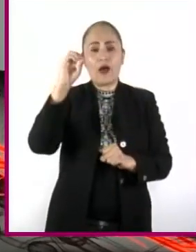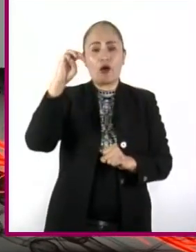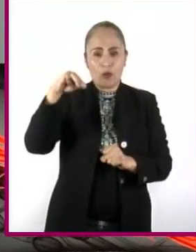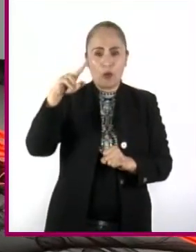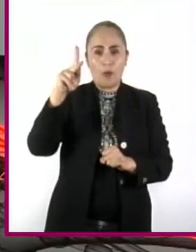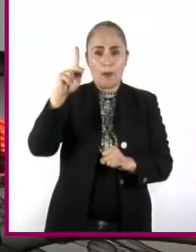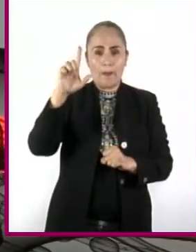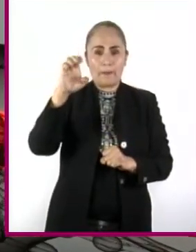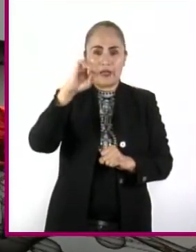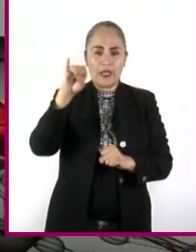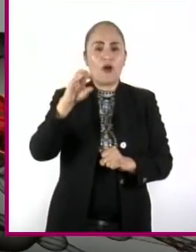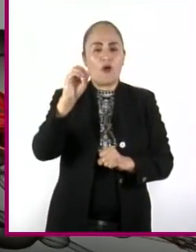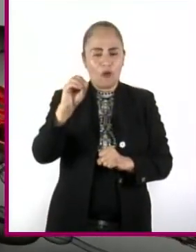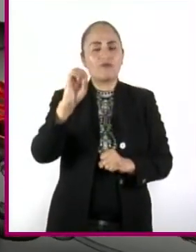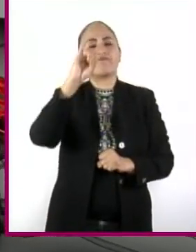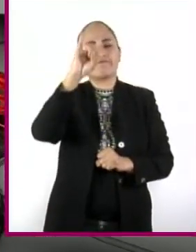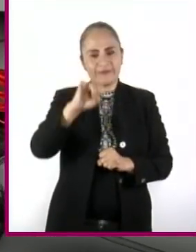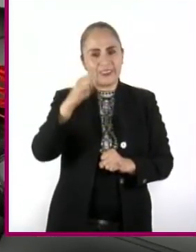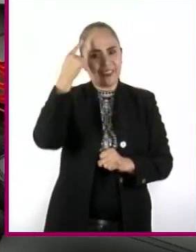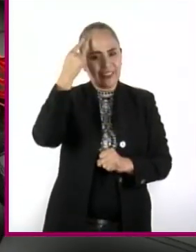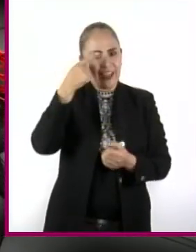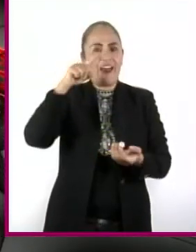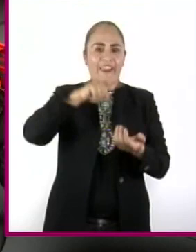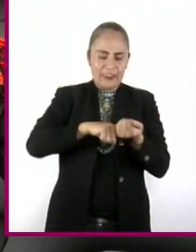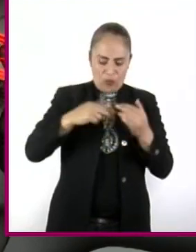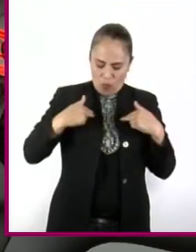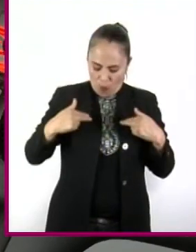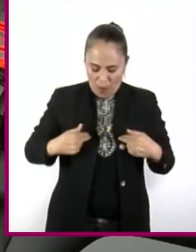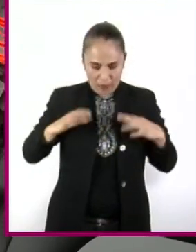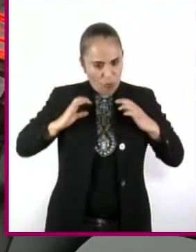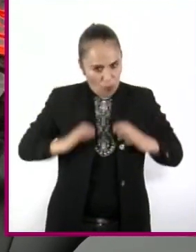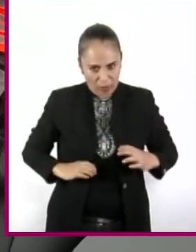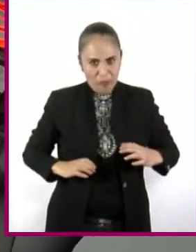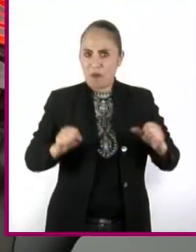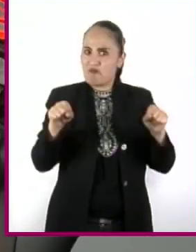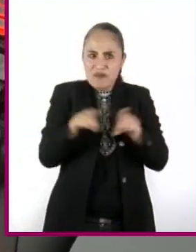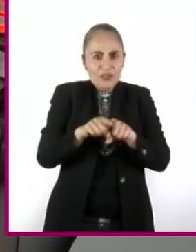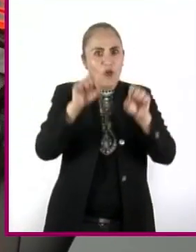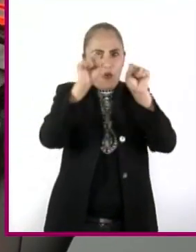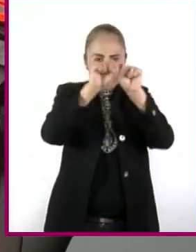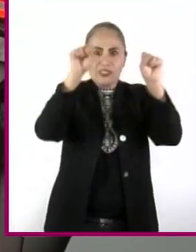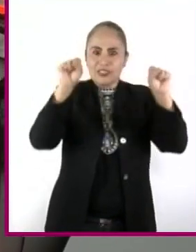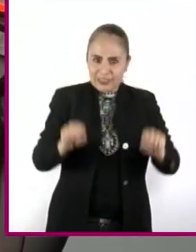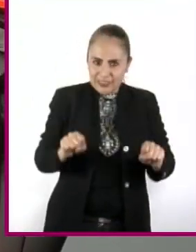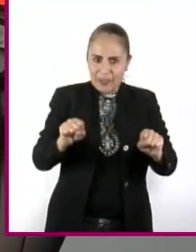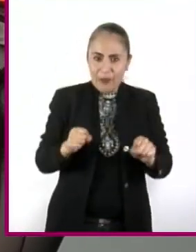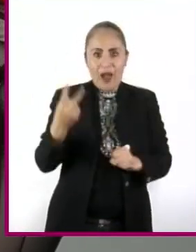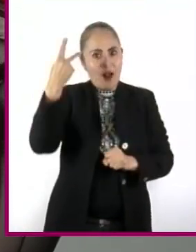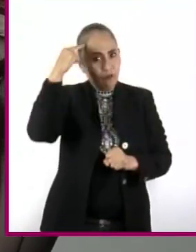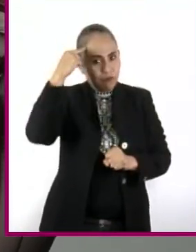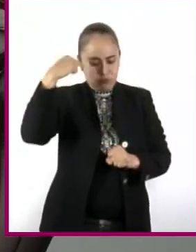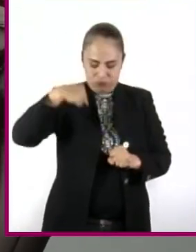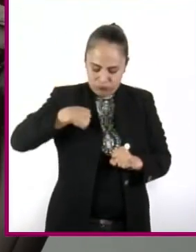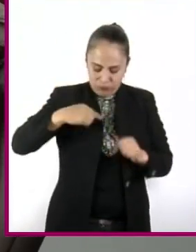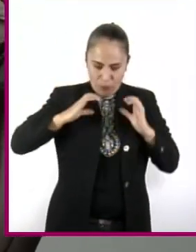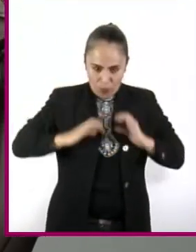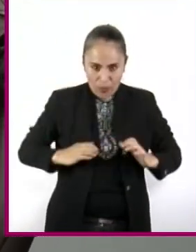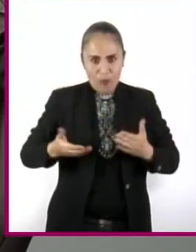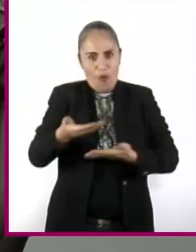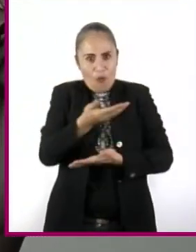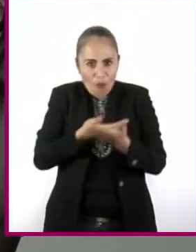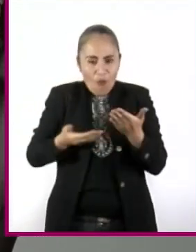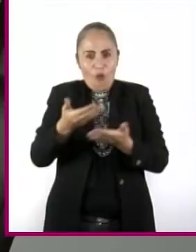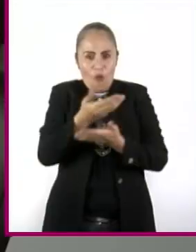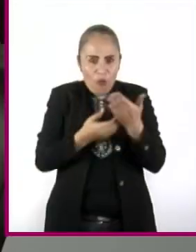cuerpo humano, que es otro sistema complejo, y las interacciones entre ambos son motivo de múltiples